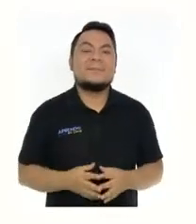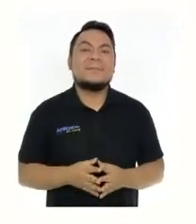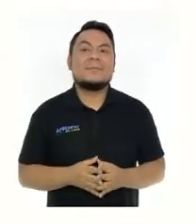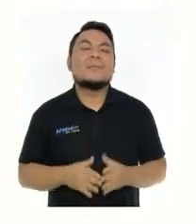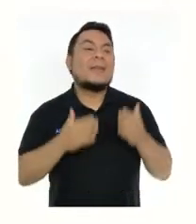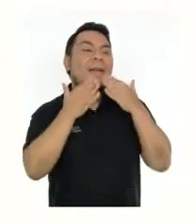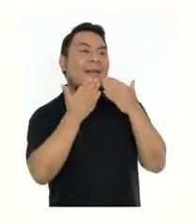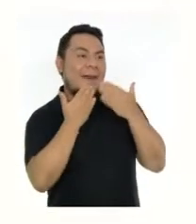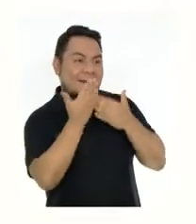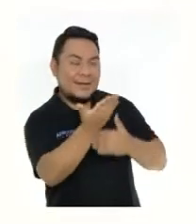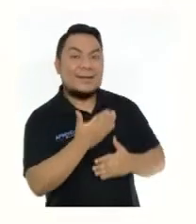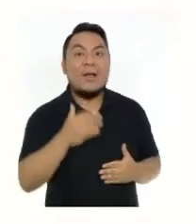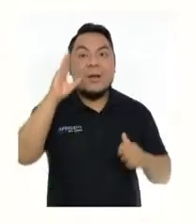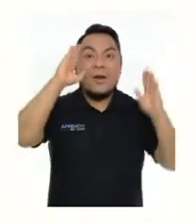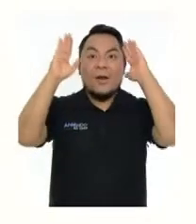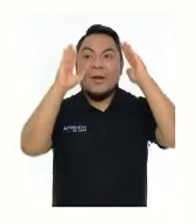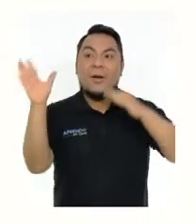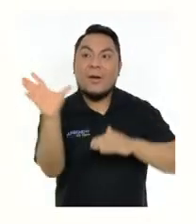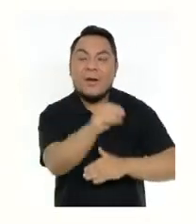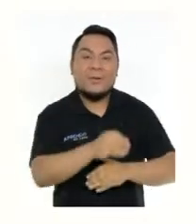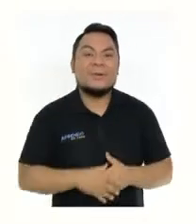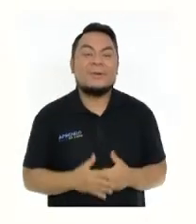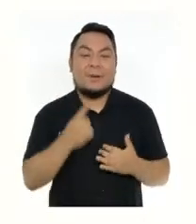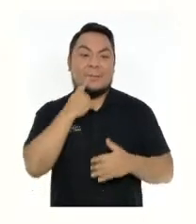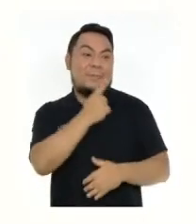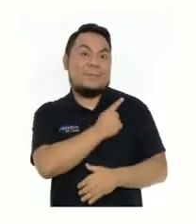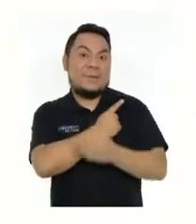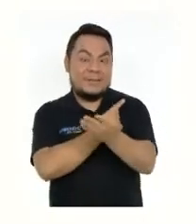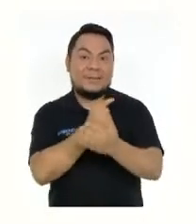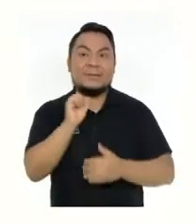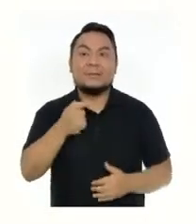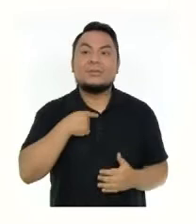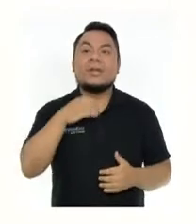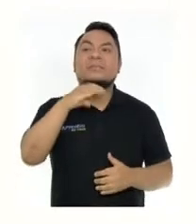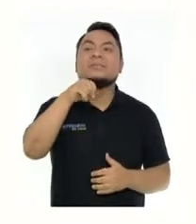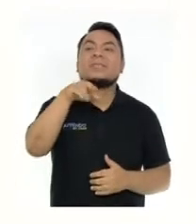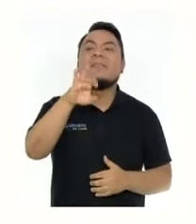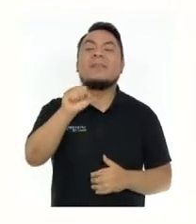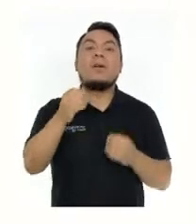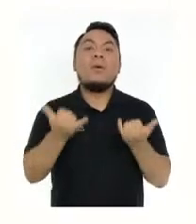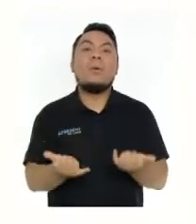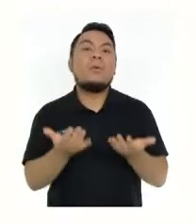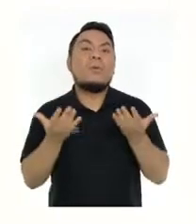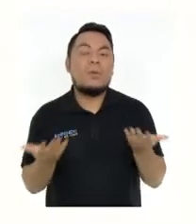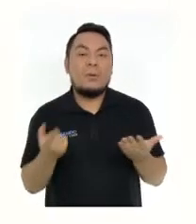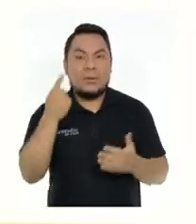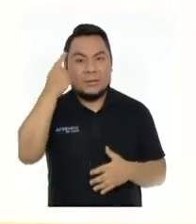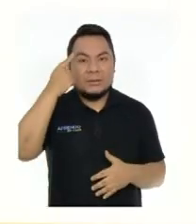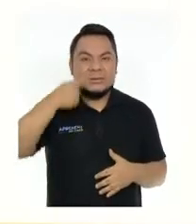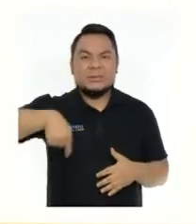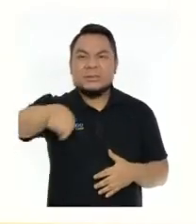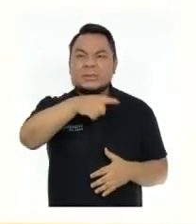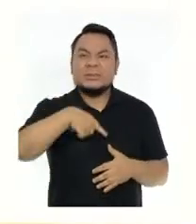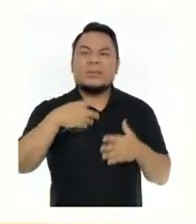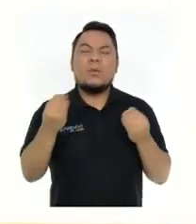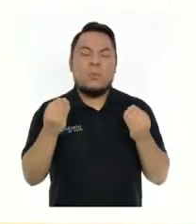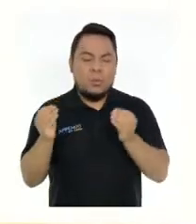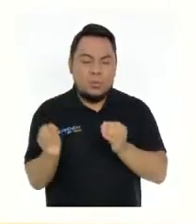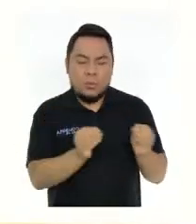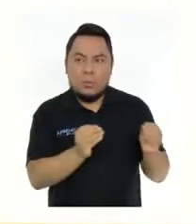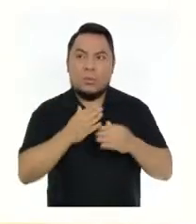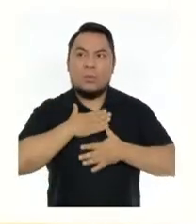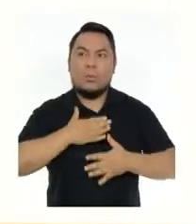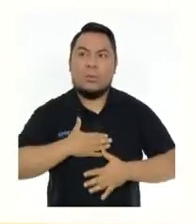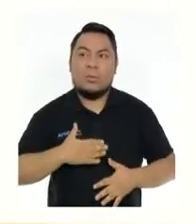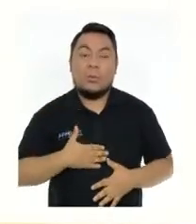Gracias, Rodrigo. Hola chicas y chicos de primero de secundaria, yo soy Cefas y hoy vamos a mover cosas desde la relajación. Vamos a empezar moviendo el